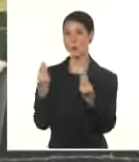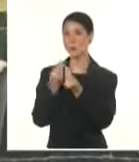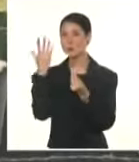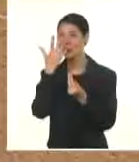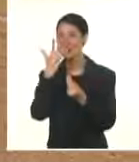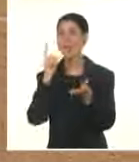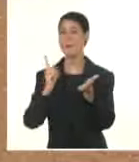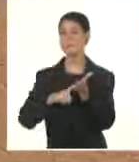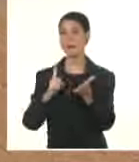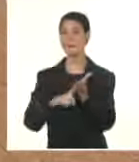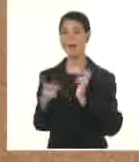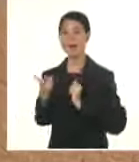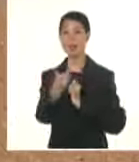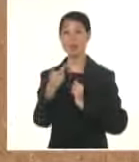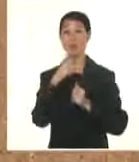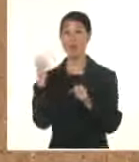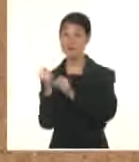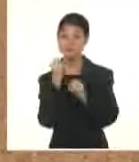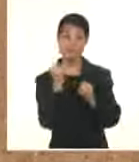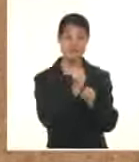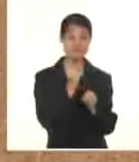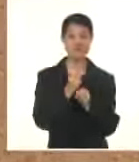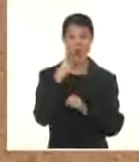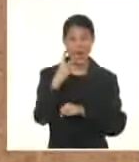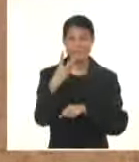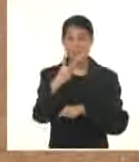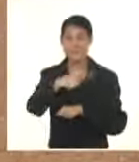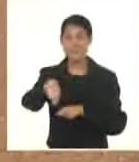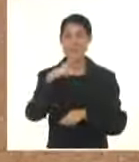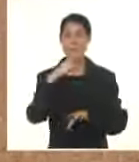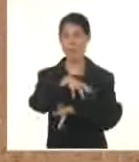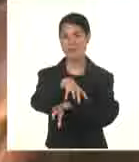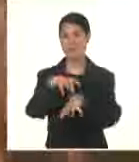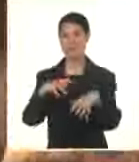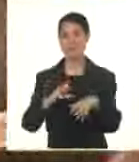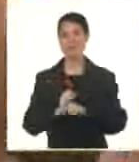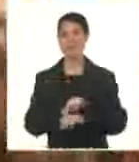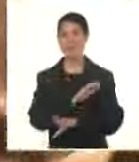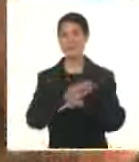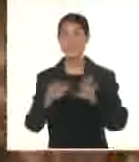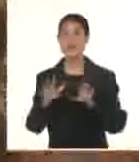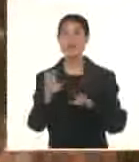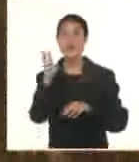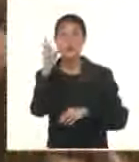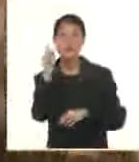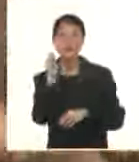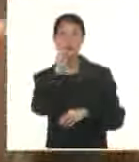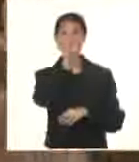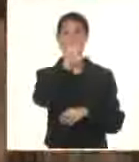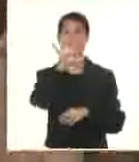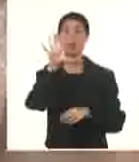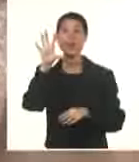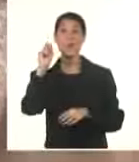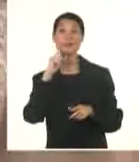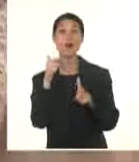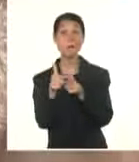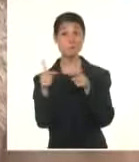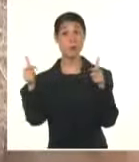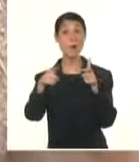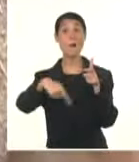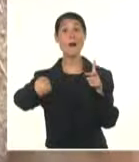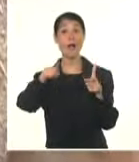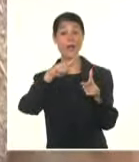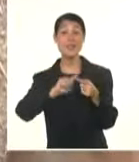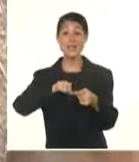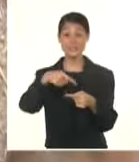la comunidad Laguna Blanca, alrededor de 150 cabras, y acopian cada día casi